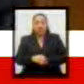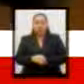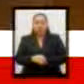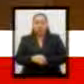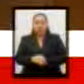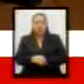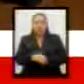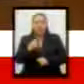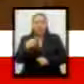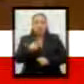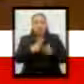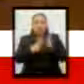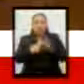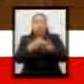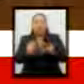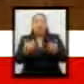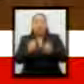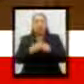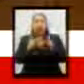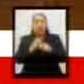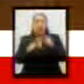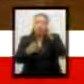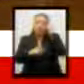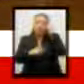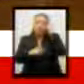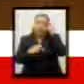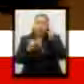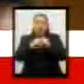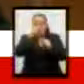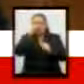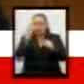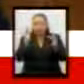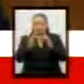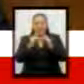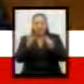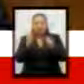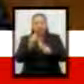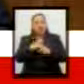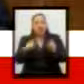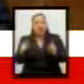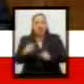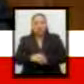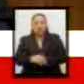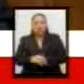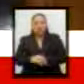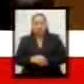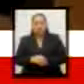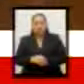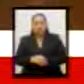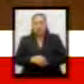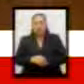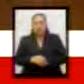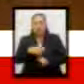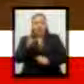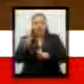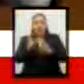Y así he identificado Ecuador una serie de temas, pero para el caso de Perú están vinculados a funciones distintas. Y creo que la discusión